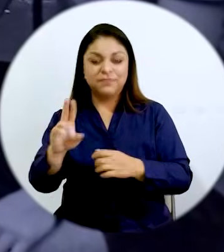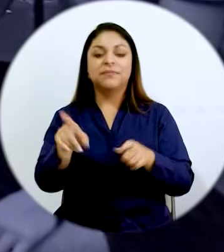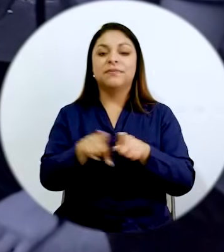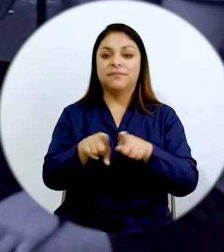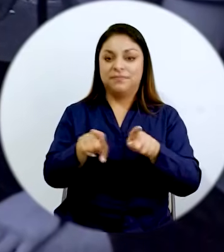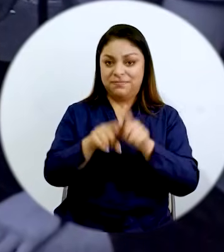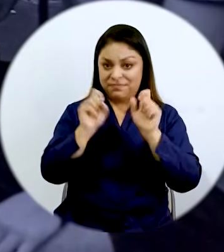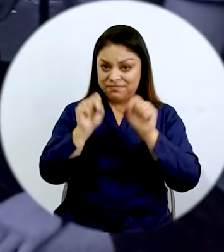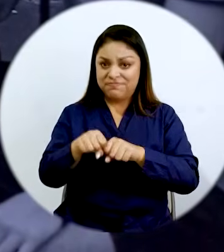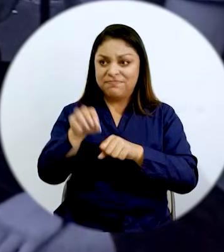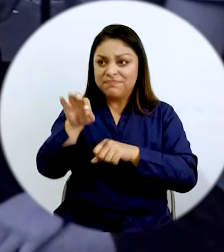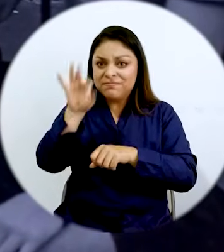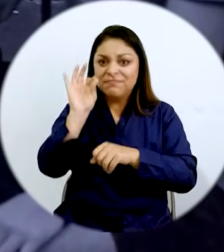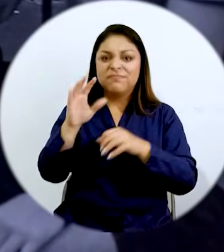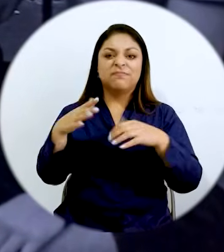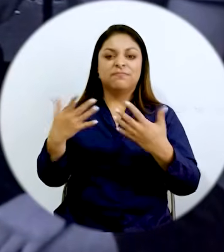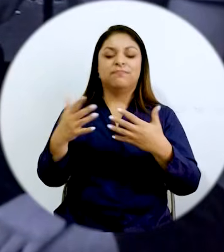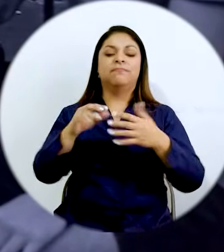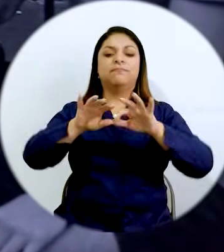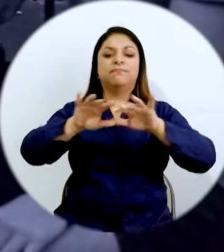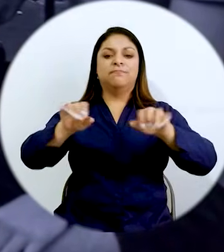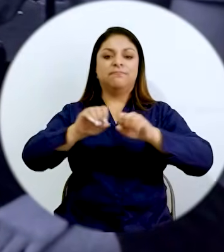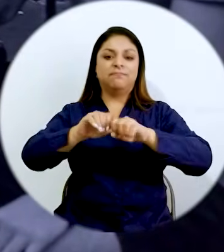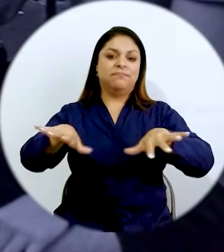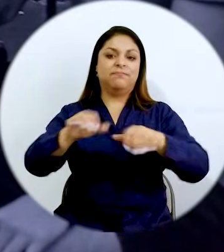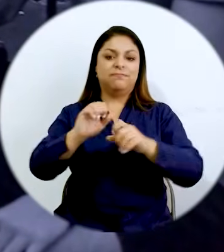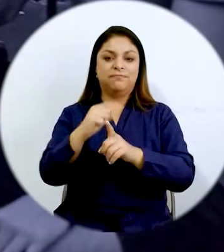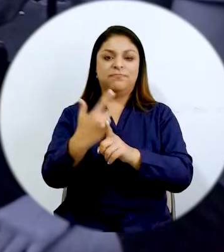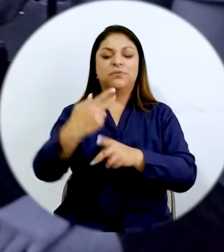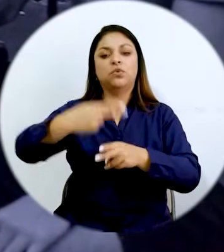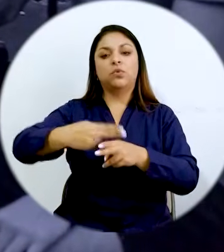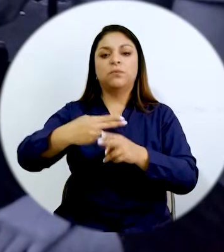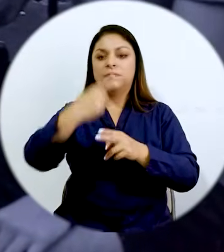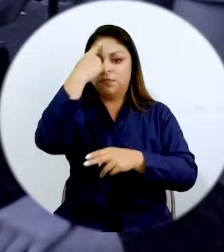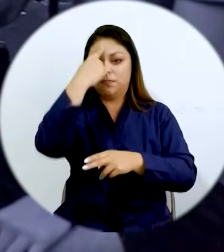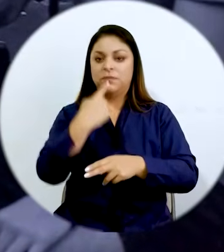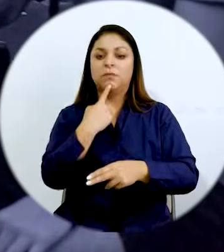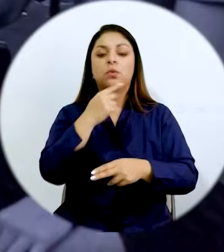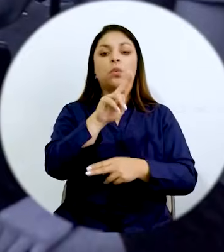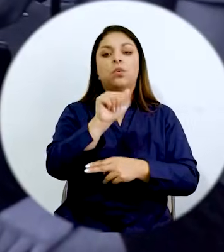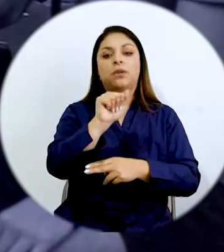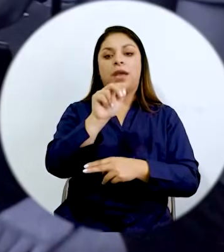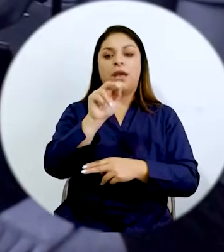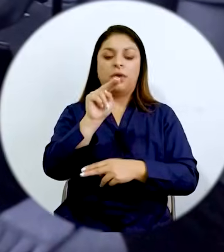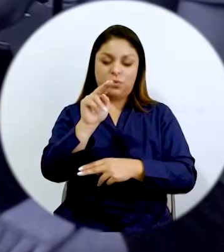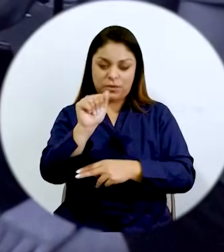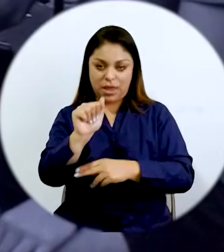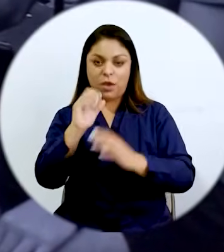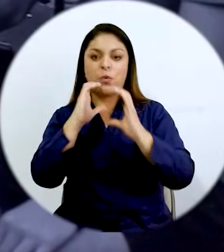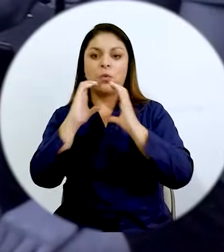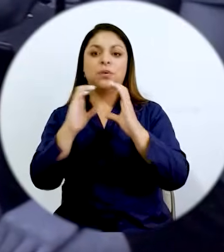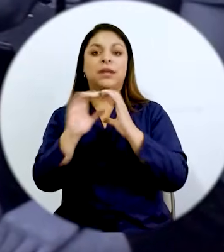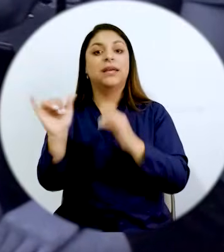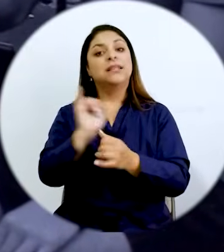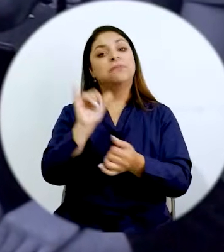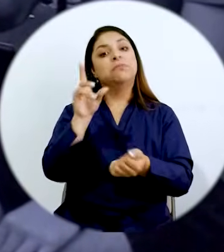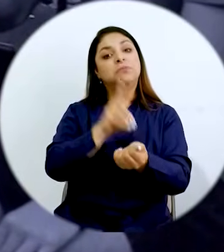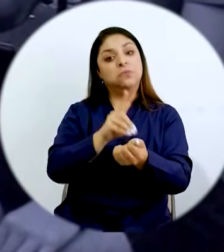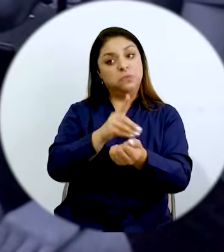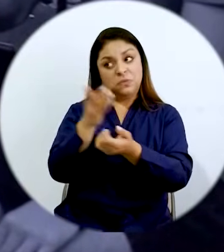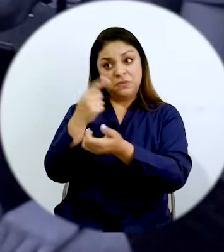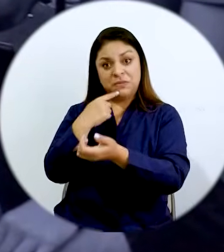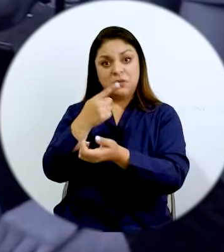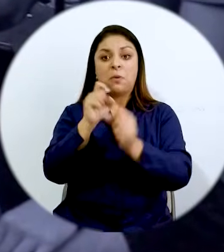www.unacomunica.una.ac.cr. También nos puede ubicar en nuestras redes sociales bajo el nombre de Una Comunica y bueno, pues como explicaba el doctor, también pueden